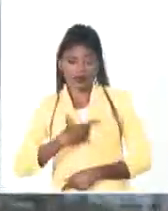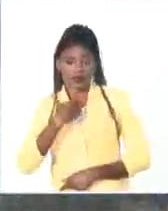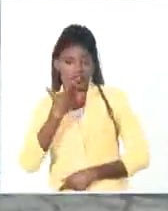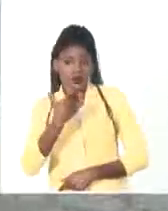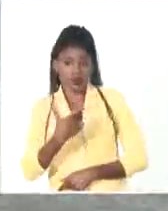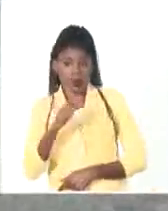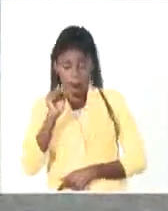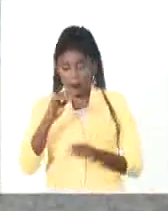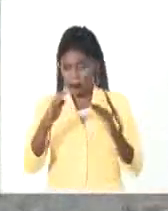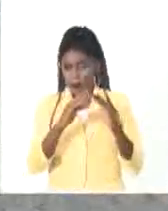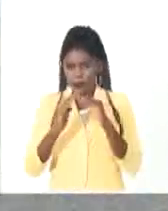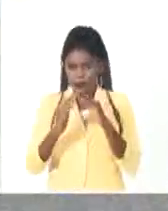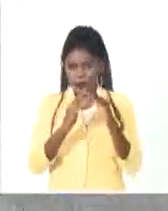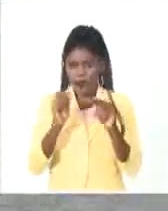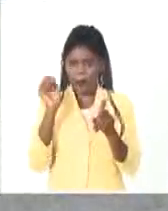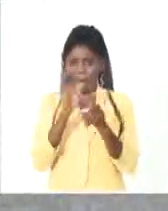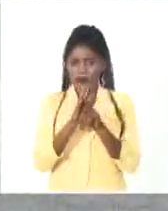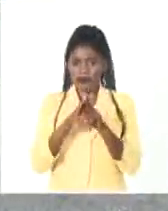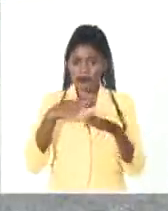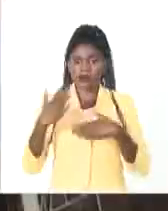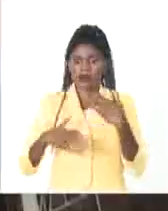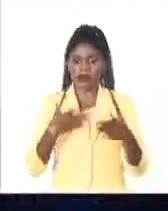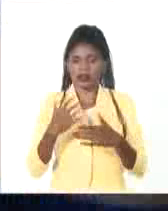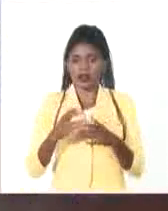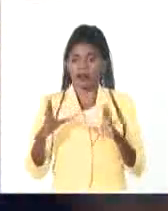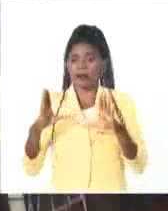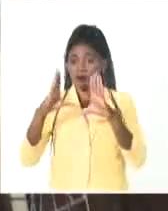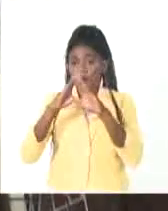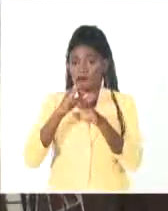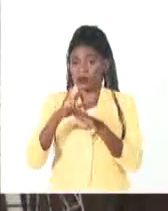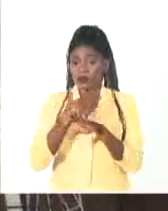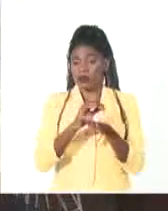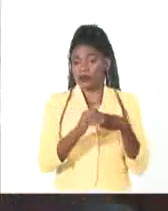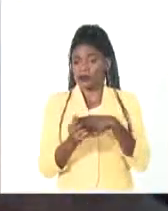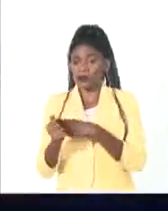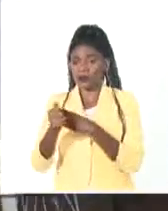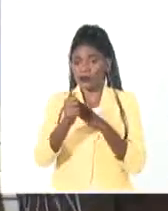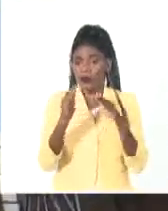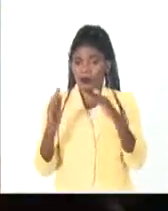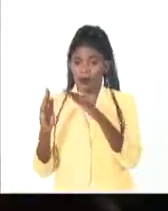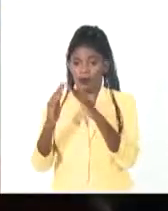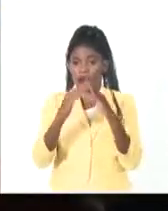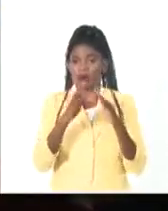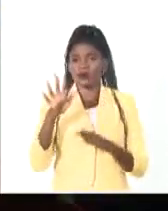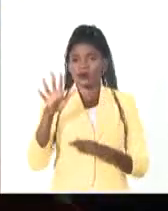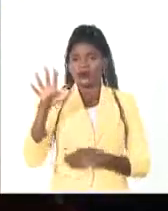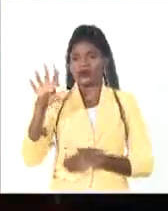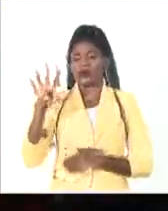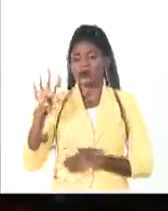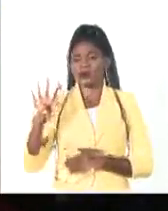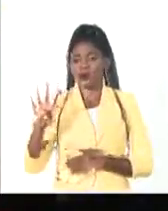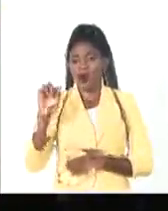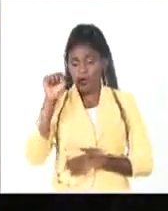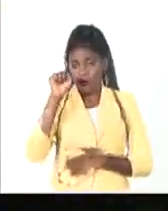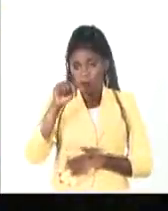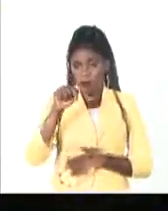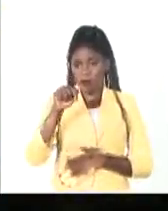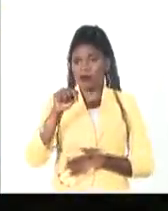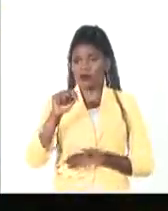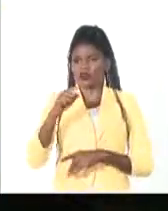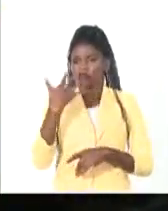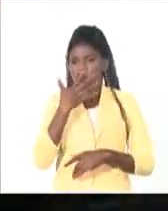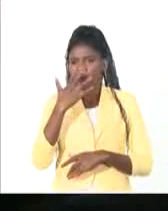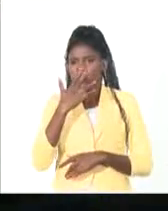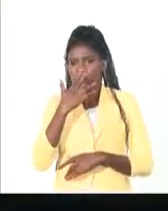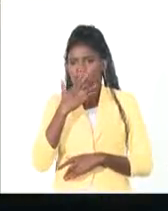propia comunidad amenizaron la jornada. En la noche, el recorrido llegó hasta la circunscripción 54 del Distrito Electoral Puerto